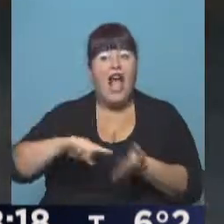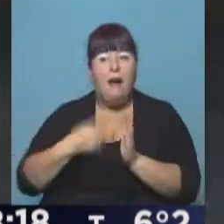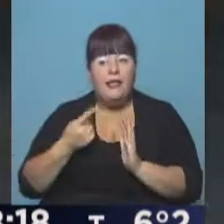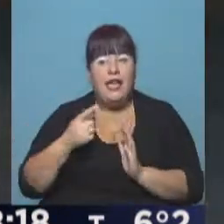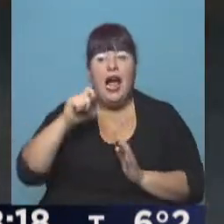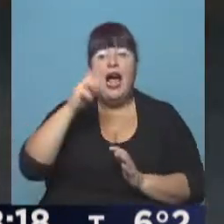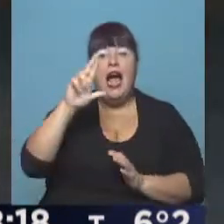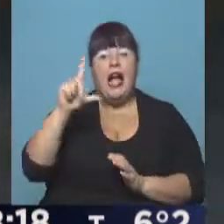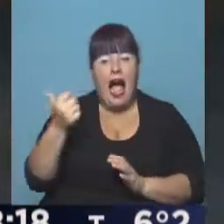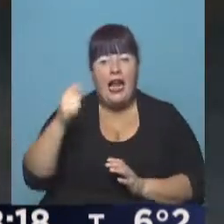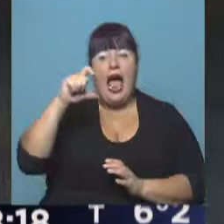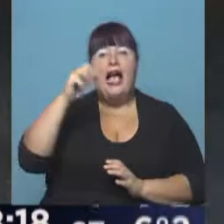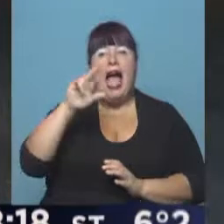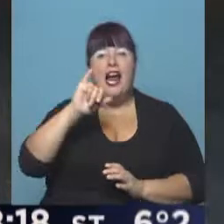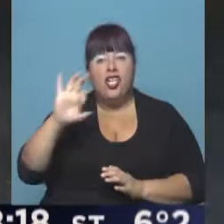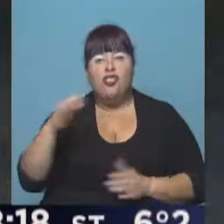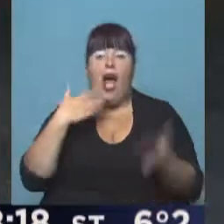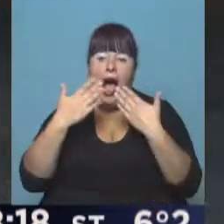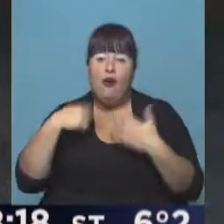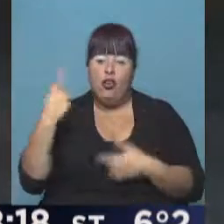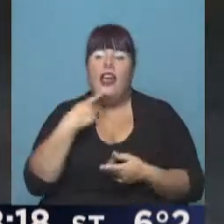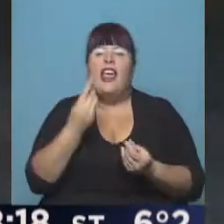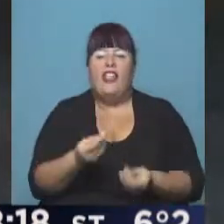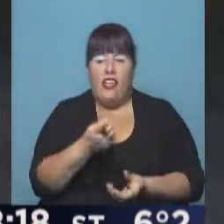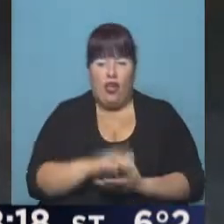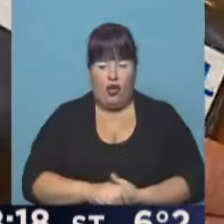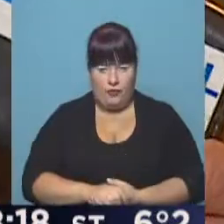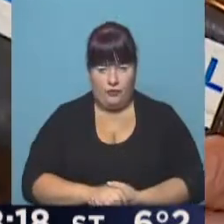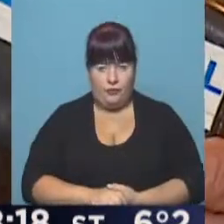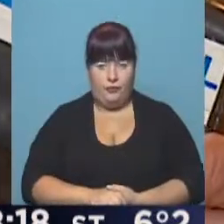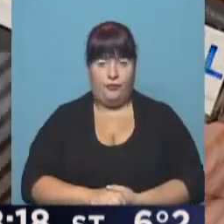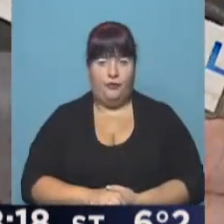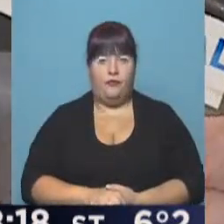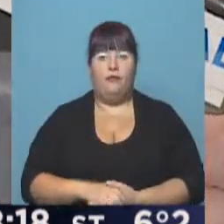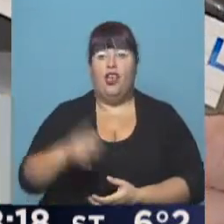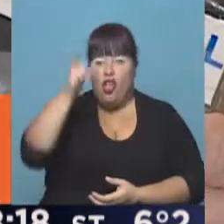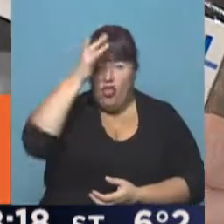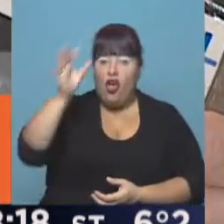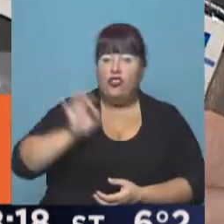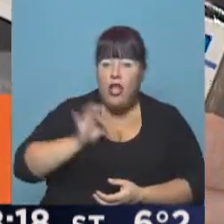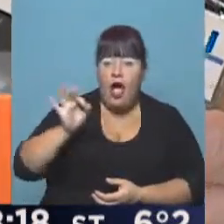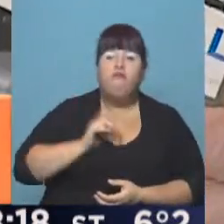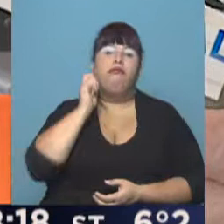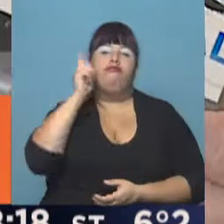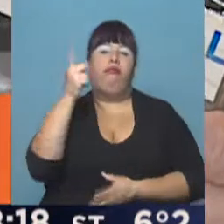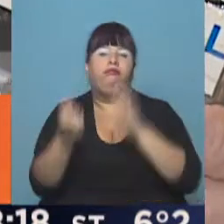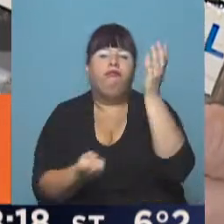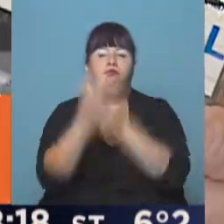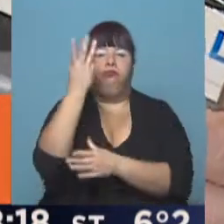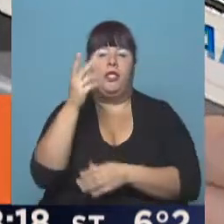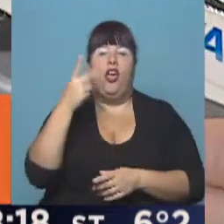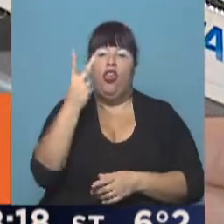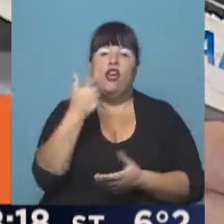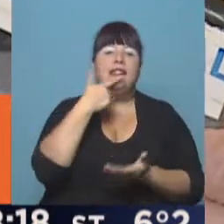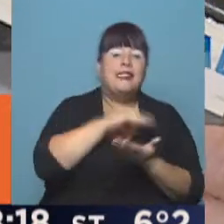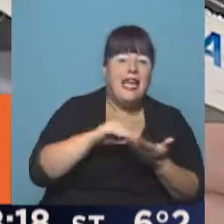Aires, Carla Carrizo. Conversó con nosotros y nos decía lo siguiente. Después de 12 años hemos logrado crear la famosa